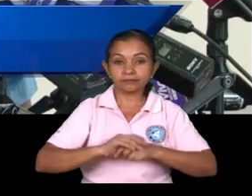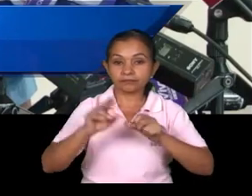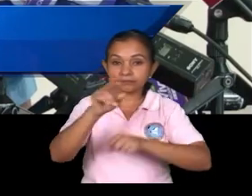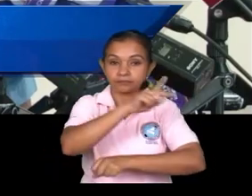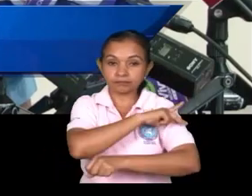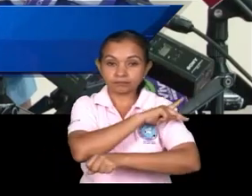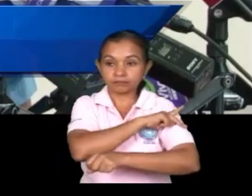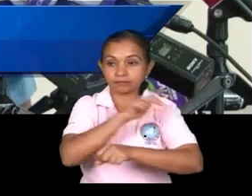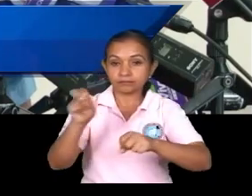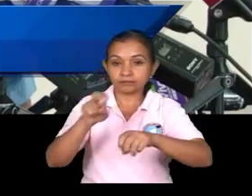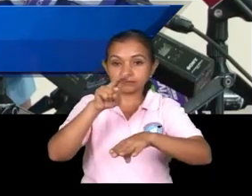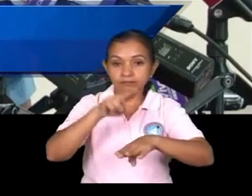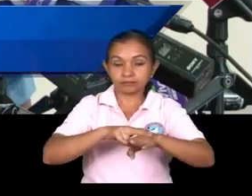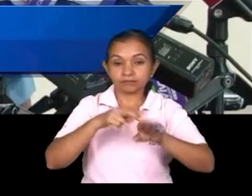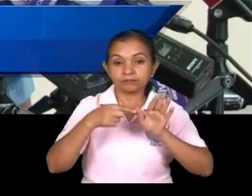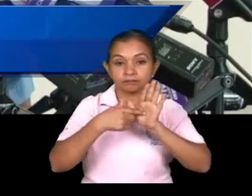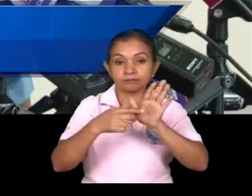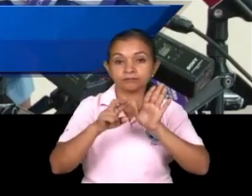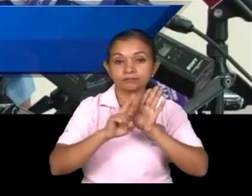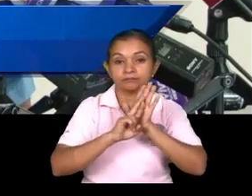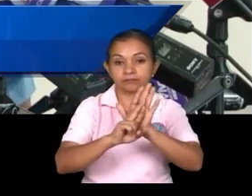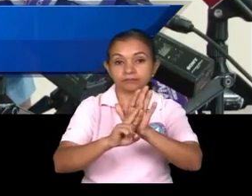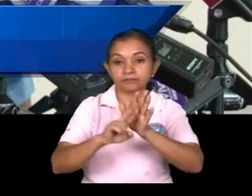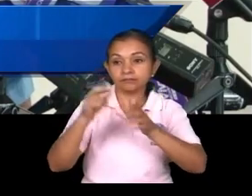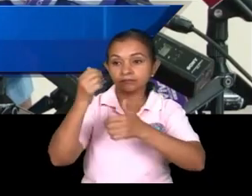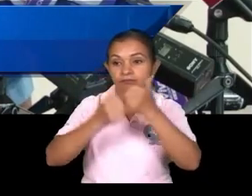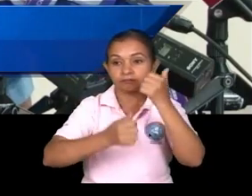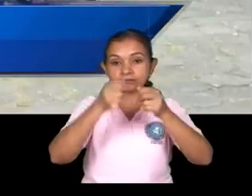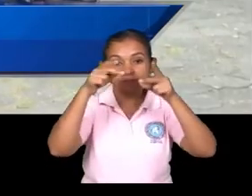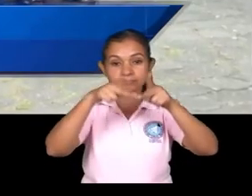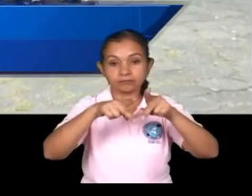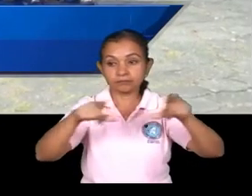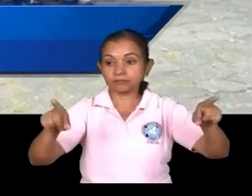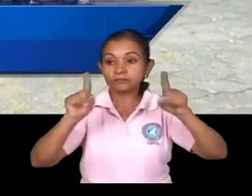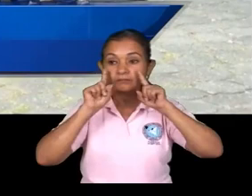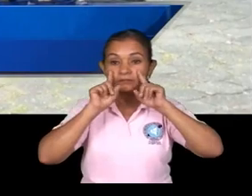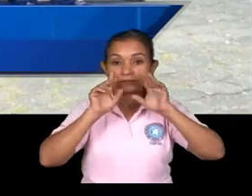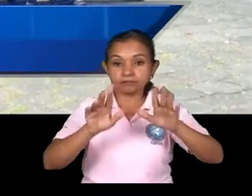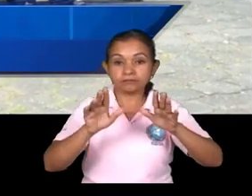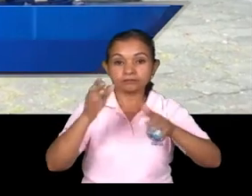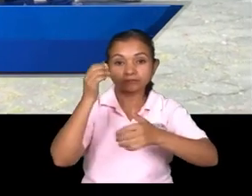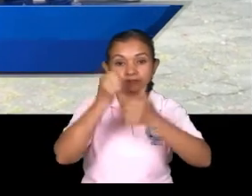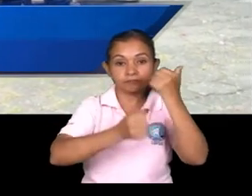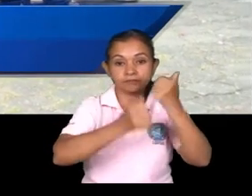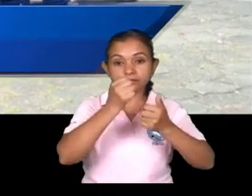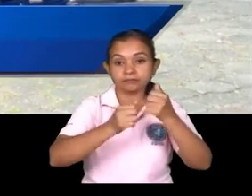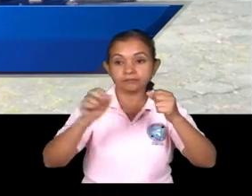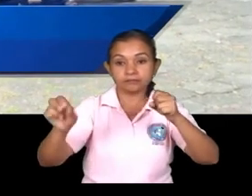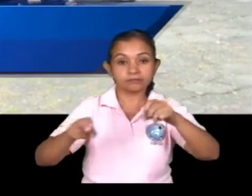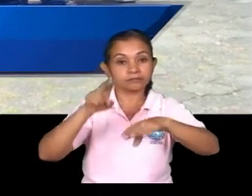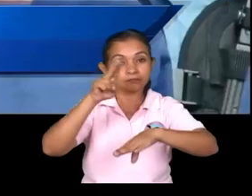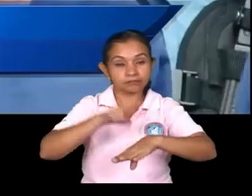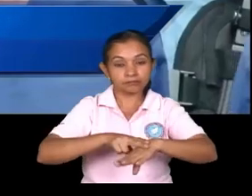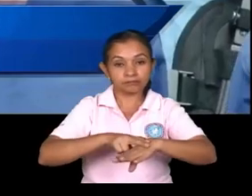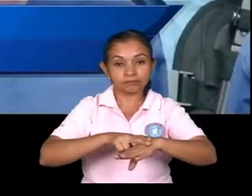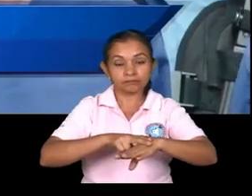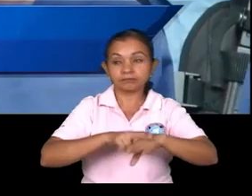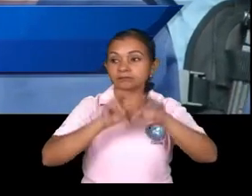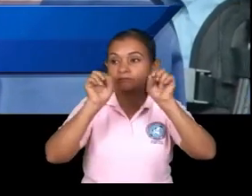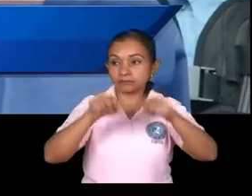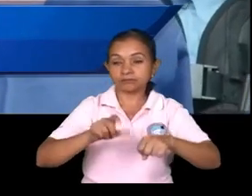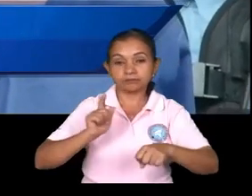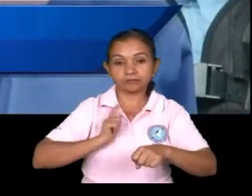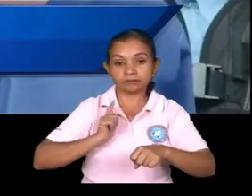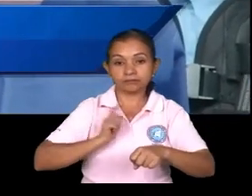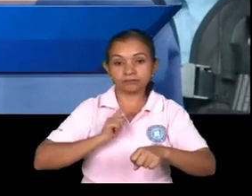Policía Nacional presenta resultados operativos de los planes de seguridad ejecutados a nivel nacional, donde logran capturar